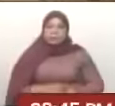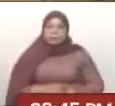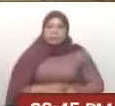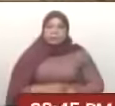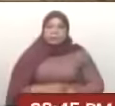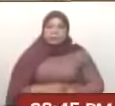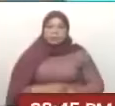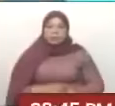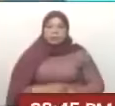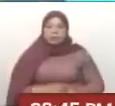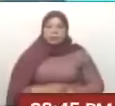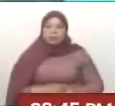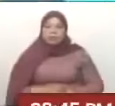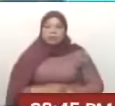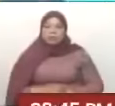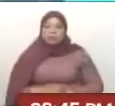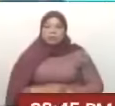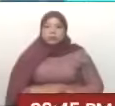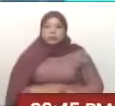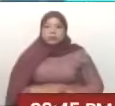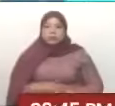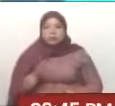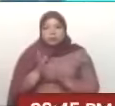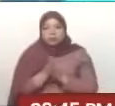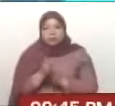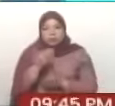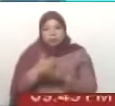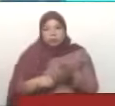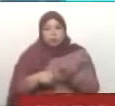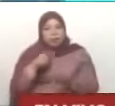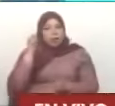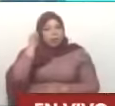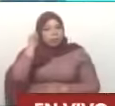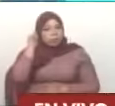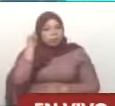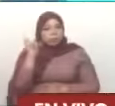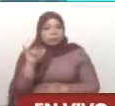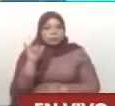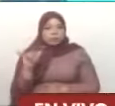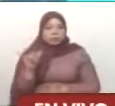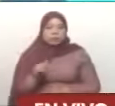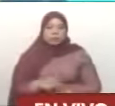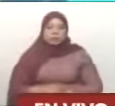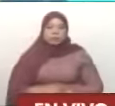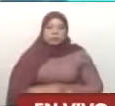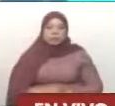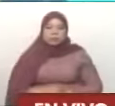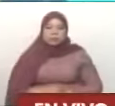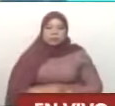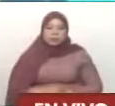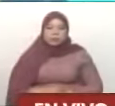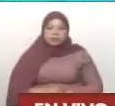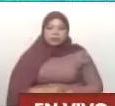Jale de la oreja, Génesis, a quien hizo este documento. Tú mismo te la vas a jalar.